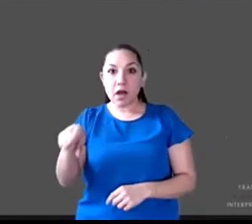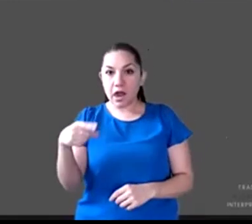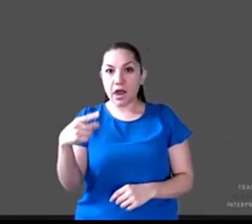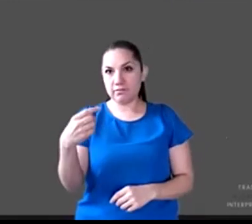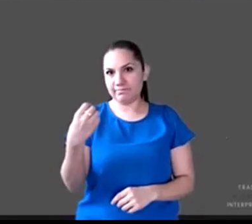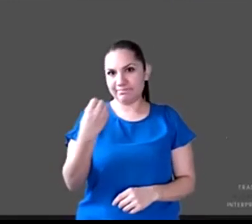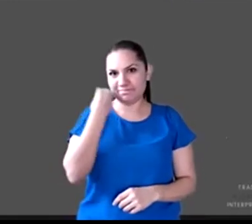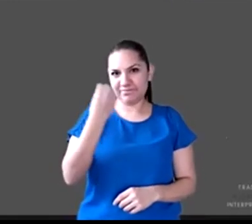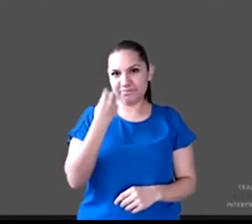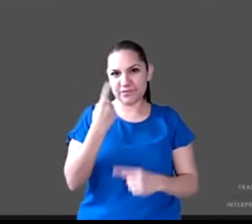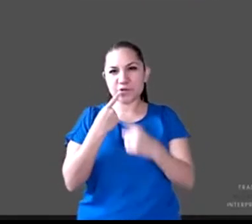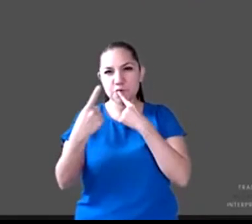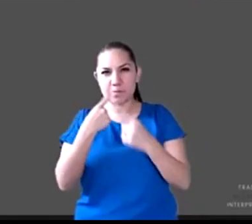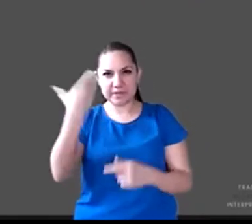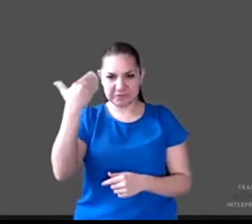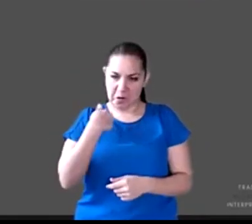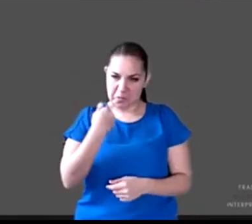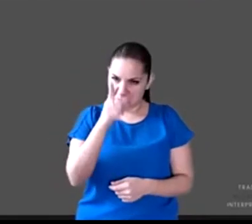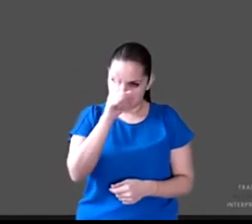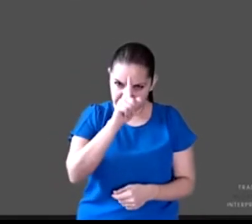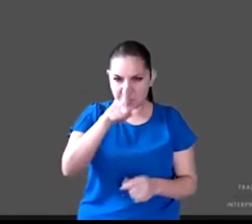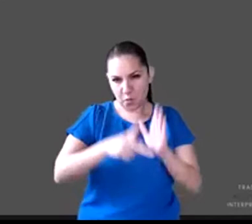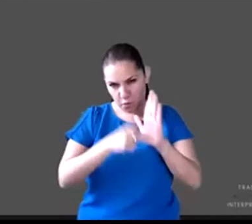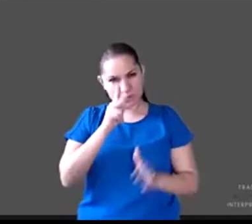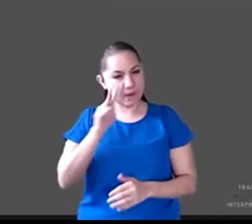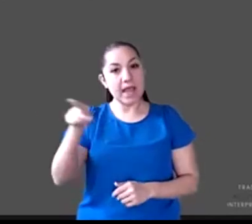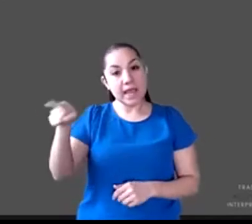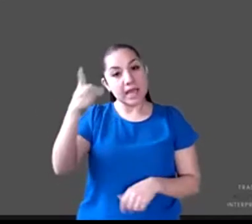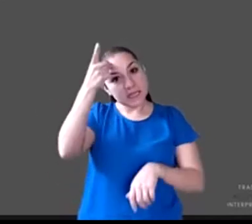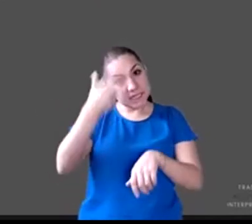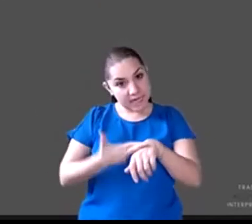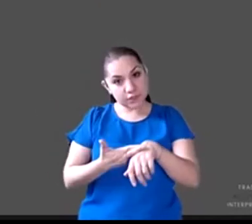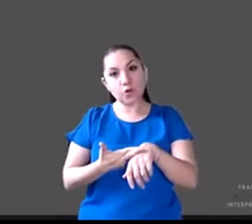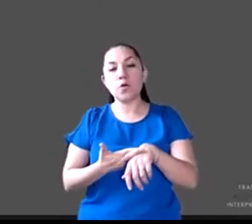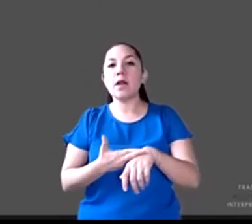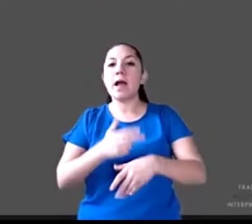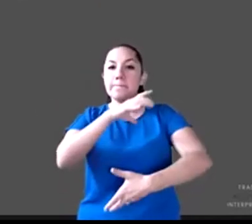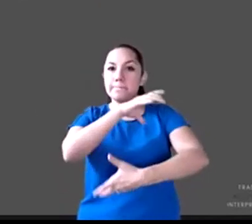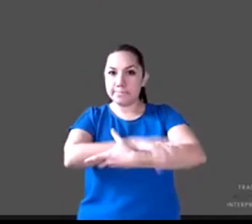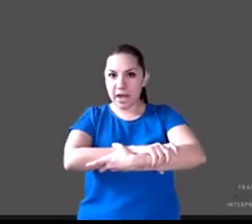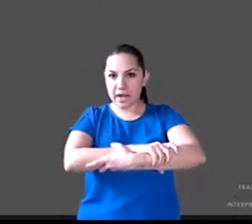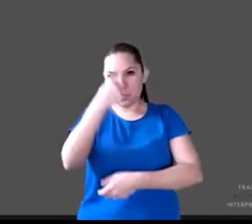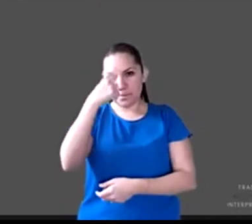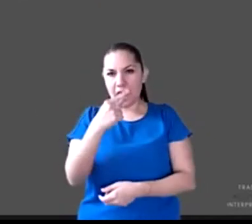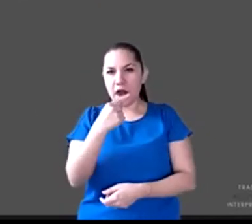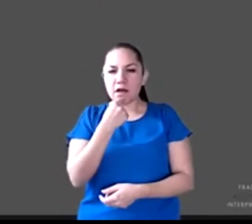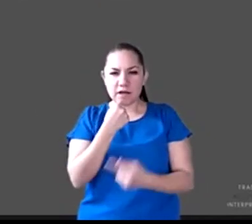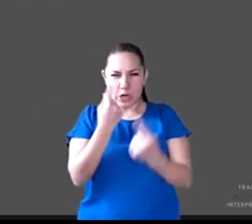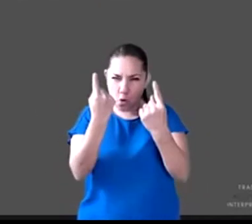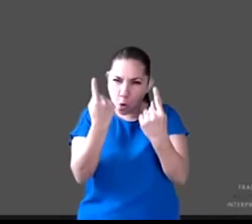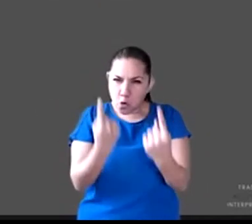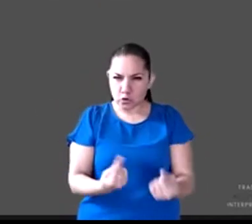ver. Ella es directora del Pacto por la Primera Infancia, es una promotora incansable